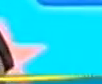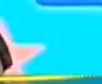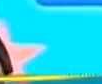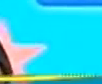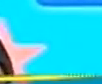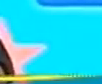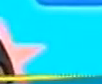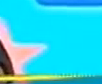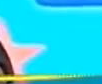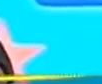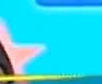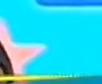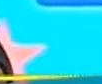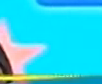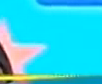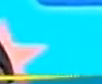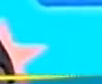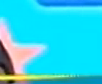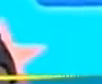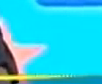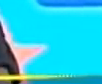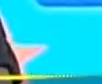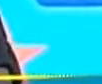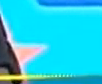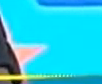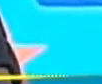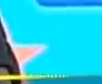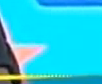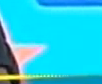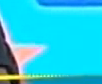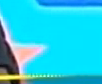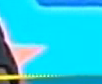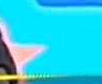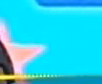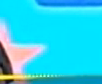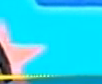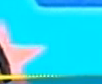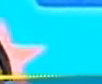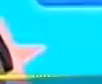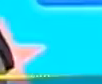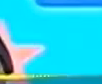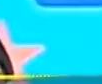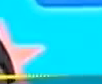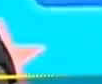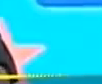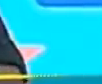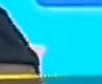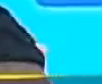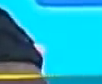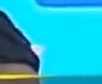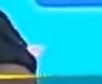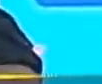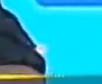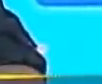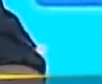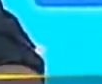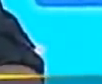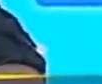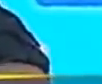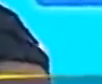un instrumento para la destrucción y la agresión a toda la patria venezolana, a todo su pueblo. Se había